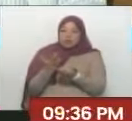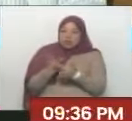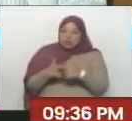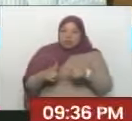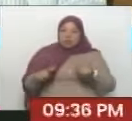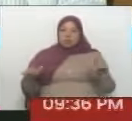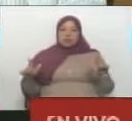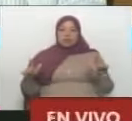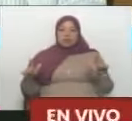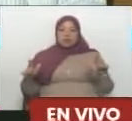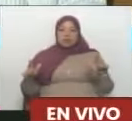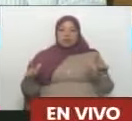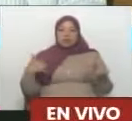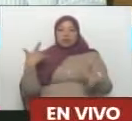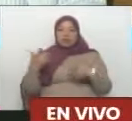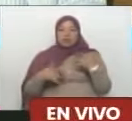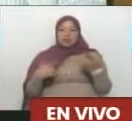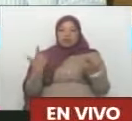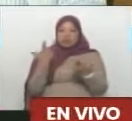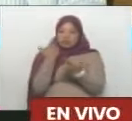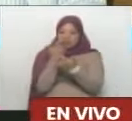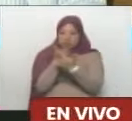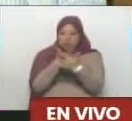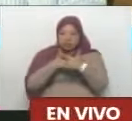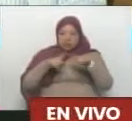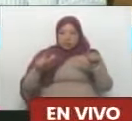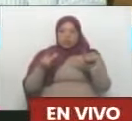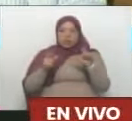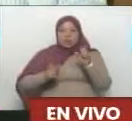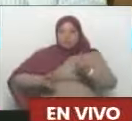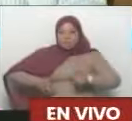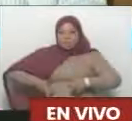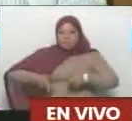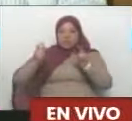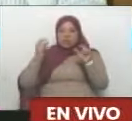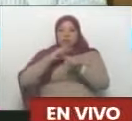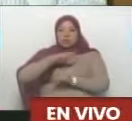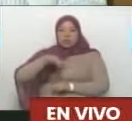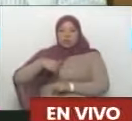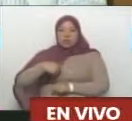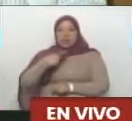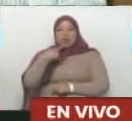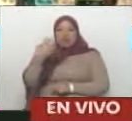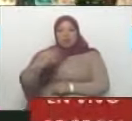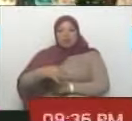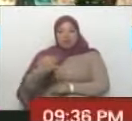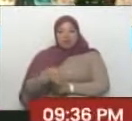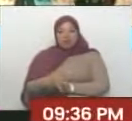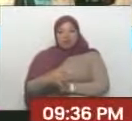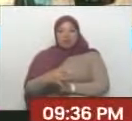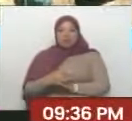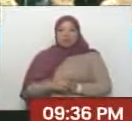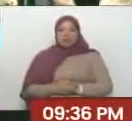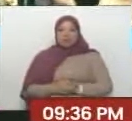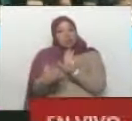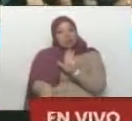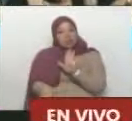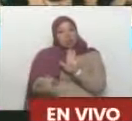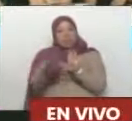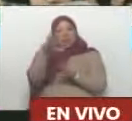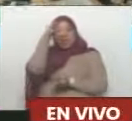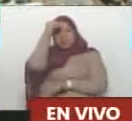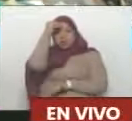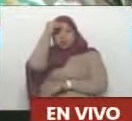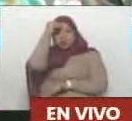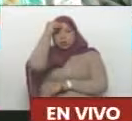libre, nos hace libres y permite nuestra verdadera soberanía ante el